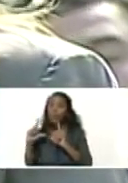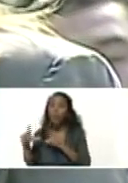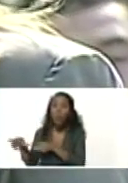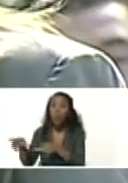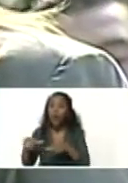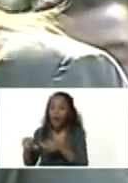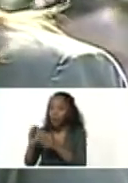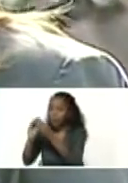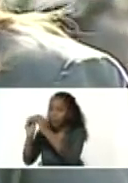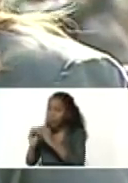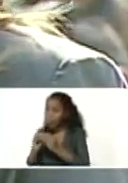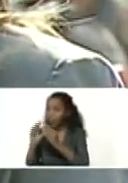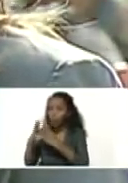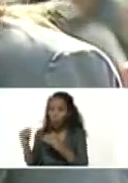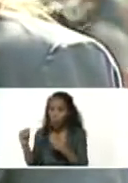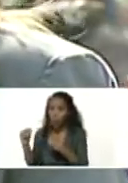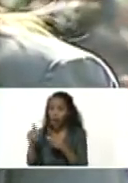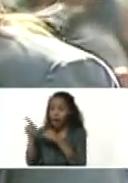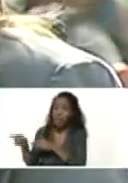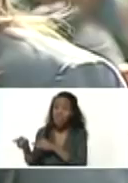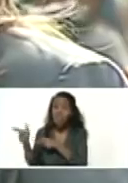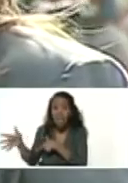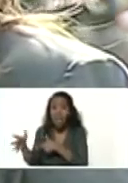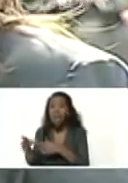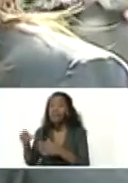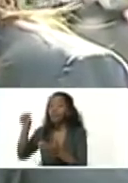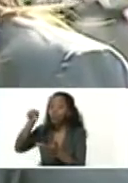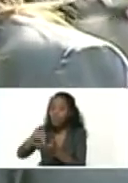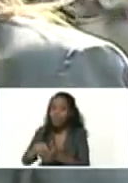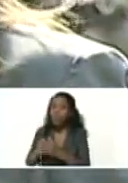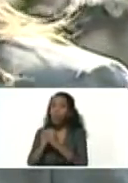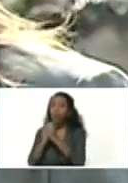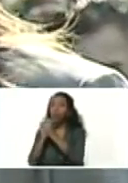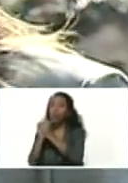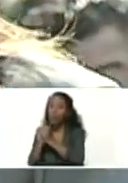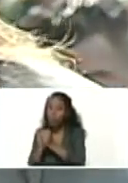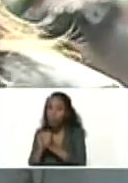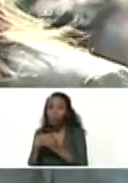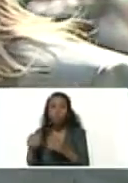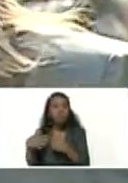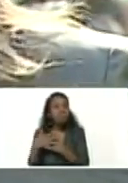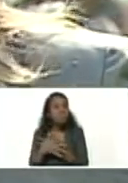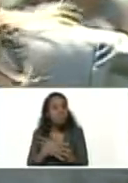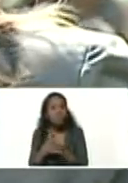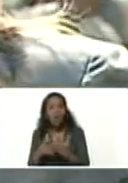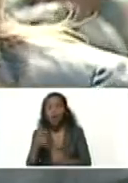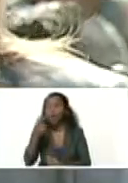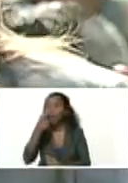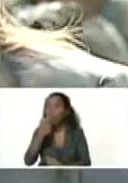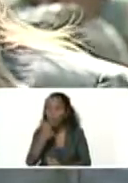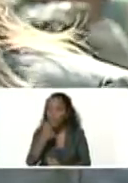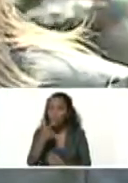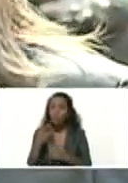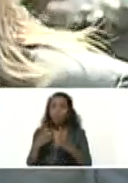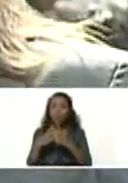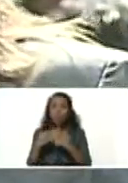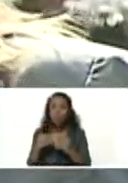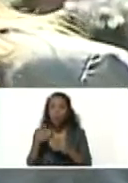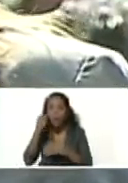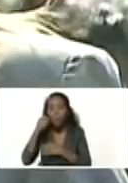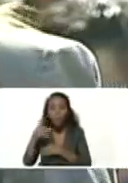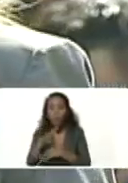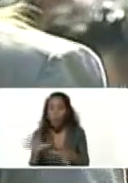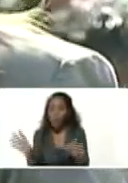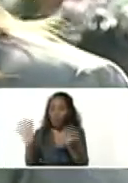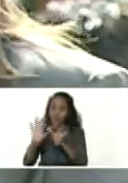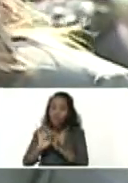lo ha pedido, allí sea un centro de oración, donde se comulgue, donde estemos todo el pueblo